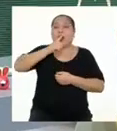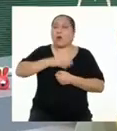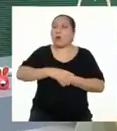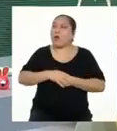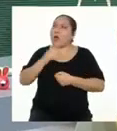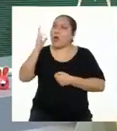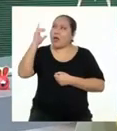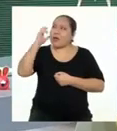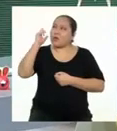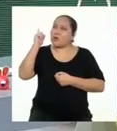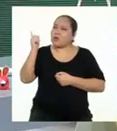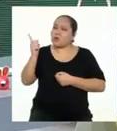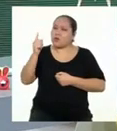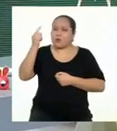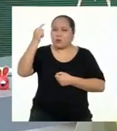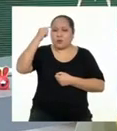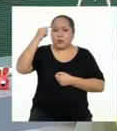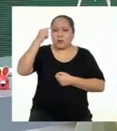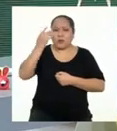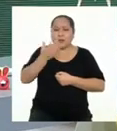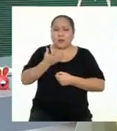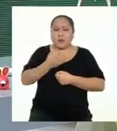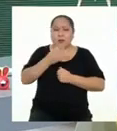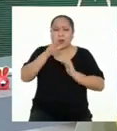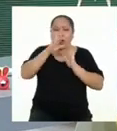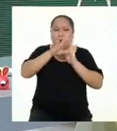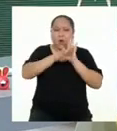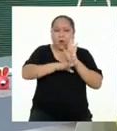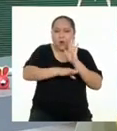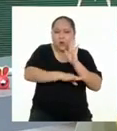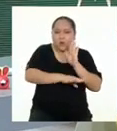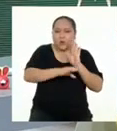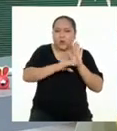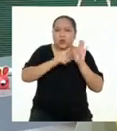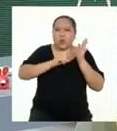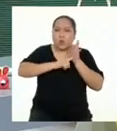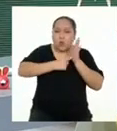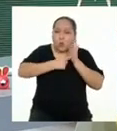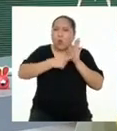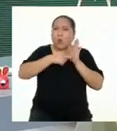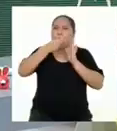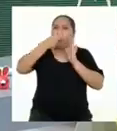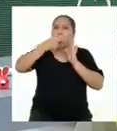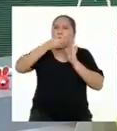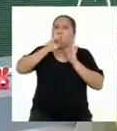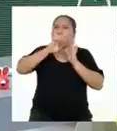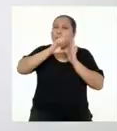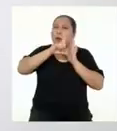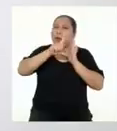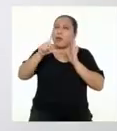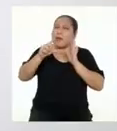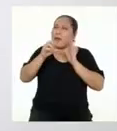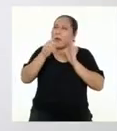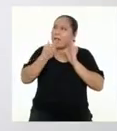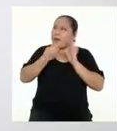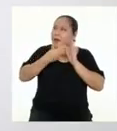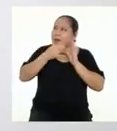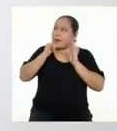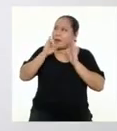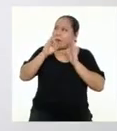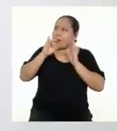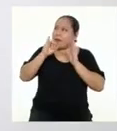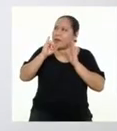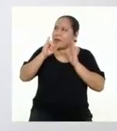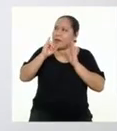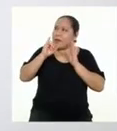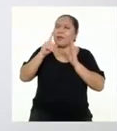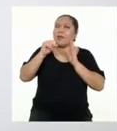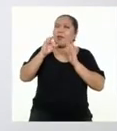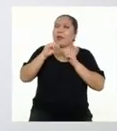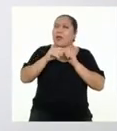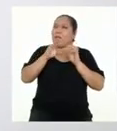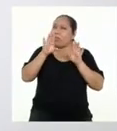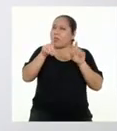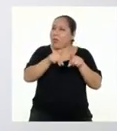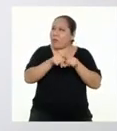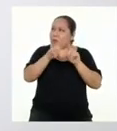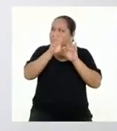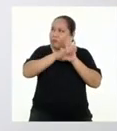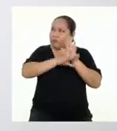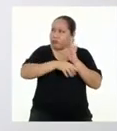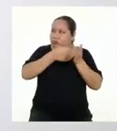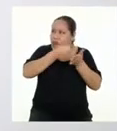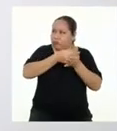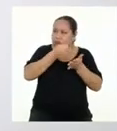le escucho, pienso que si reducen su huella hídrica, también ahorran costos, ¿no? Claro que sí. Del mismo